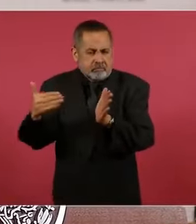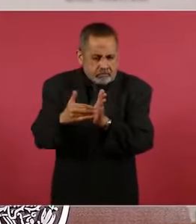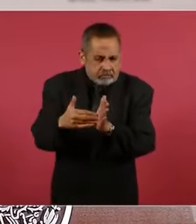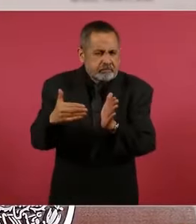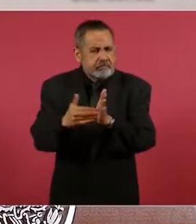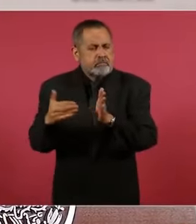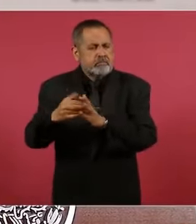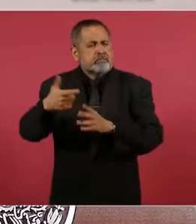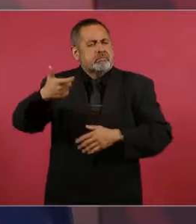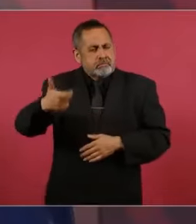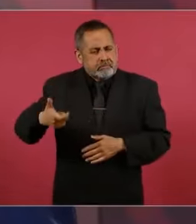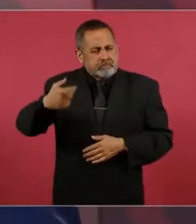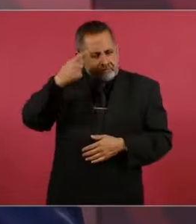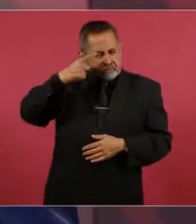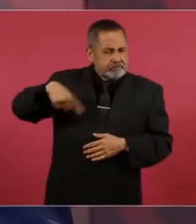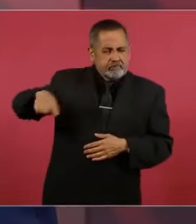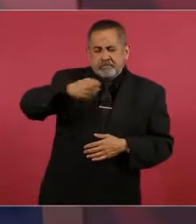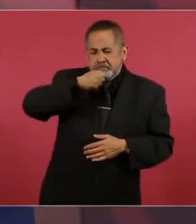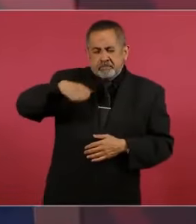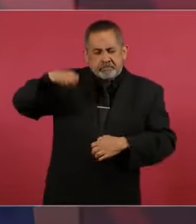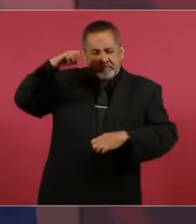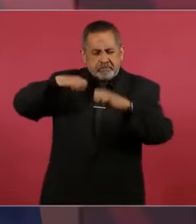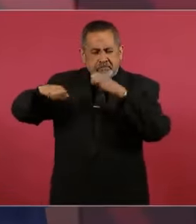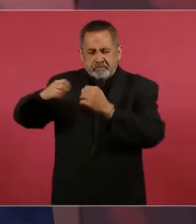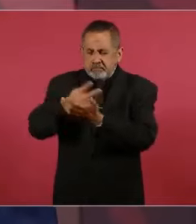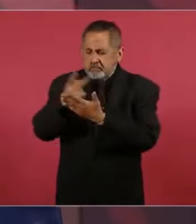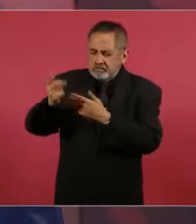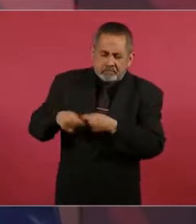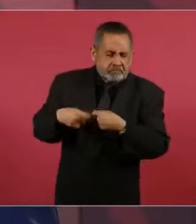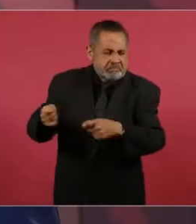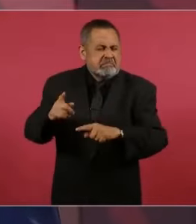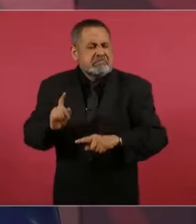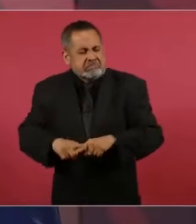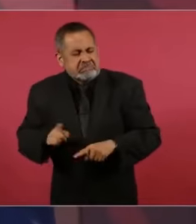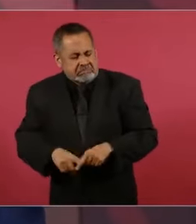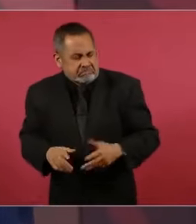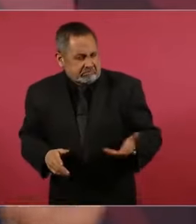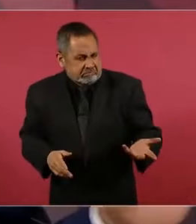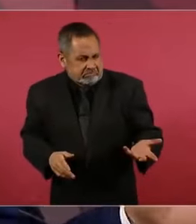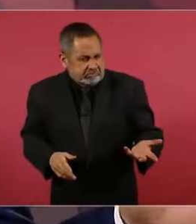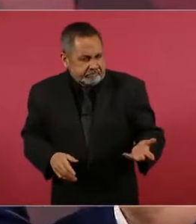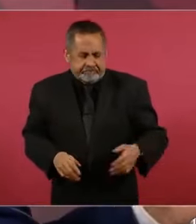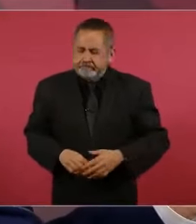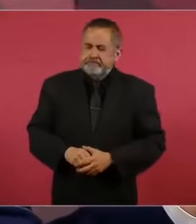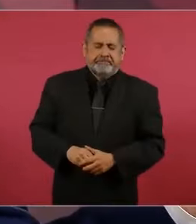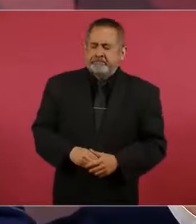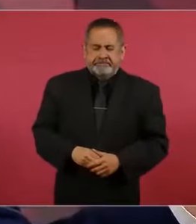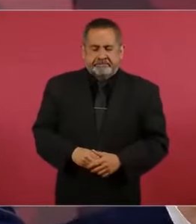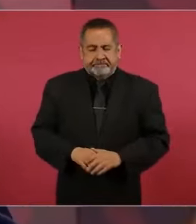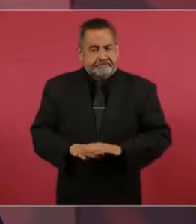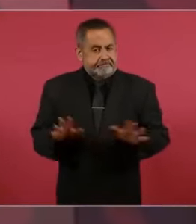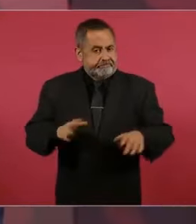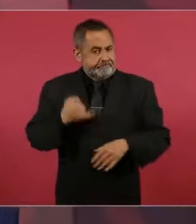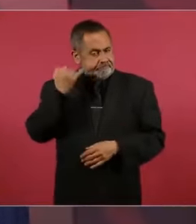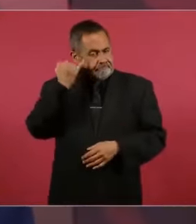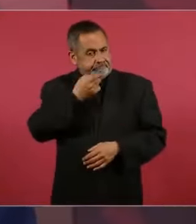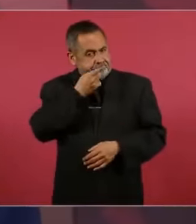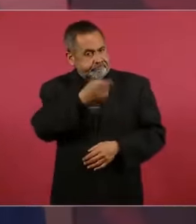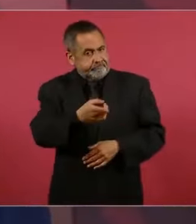millones de pesos del programa de adultos mayores? Entonces, lo único que le planteo